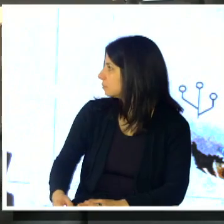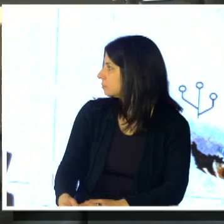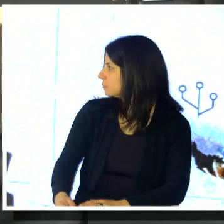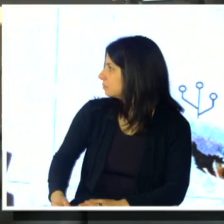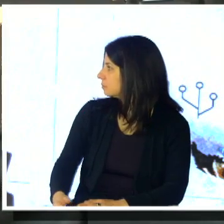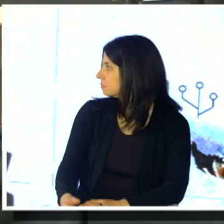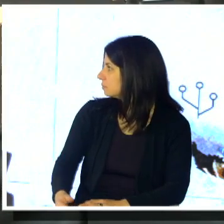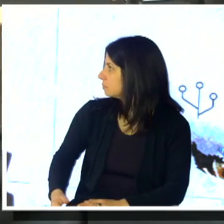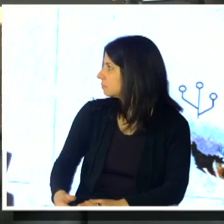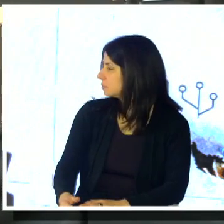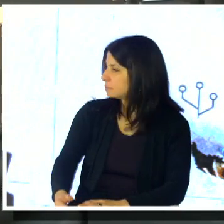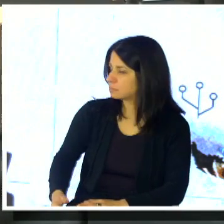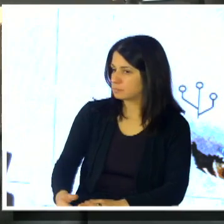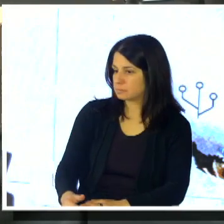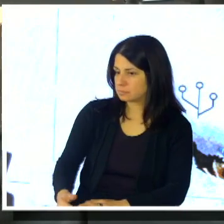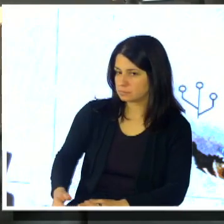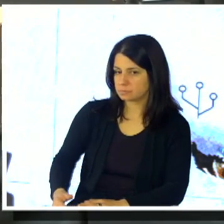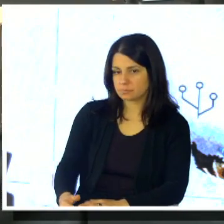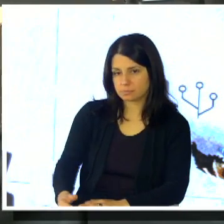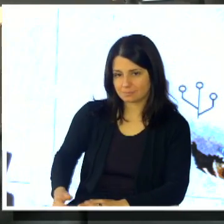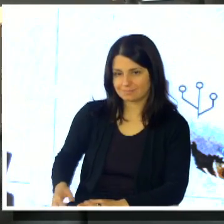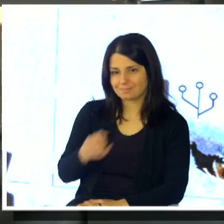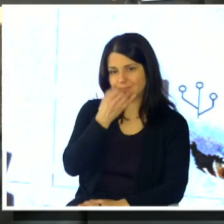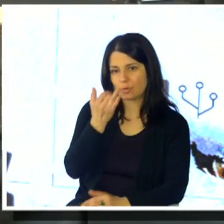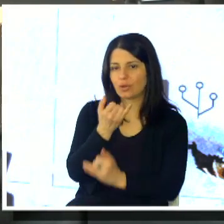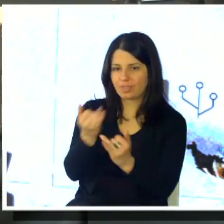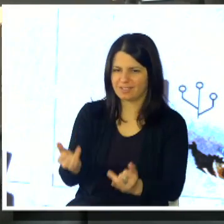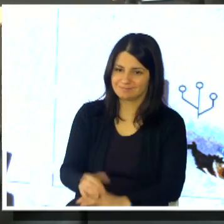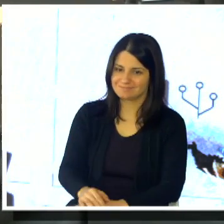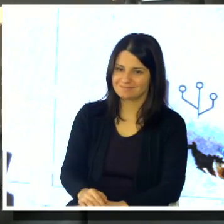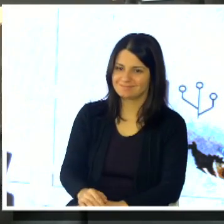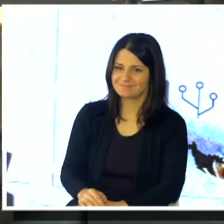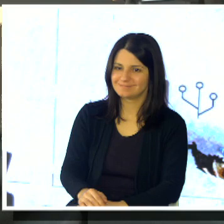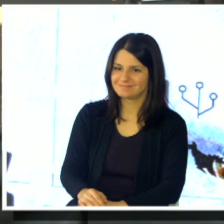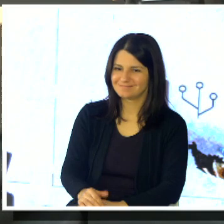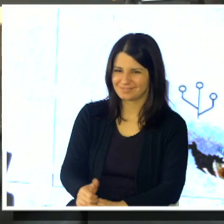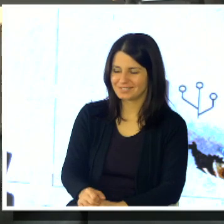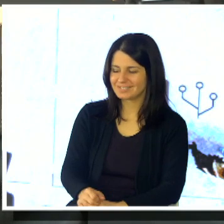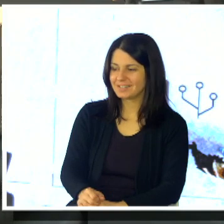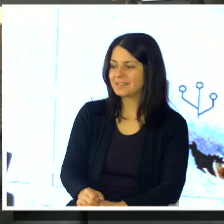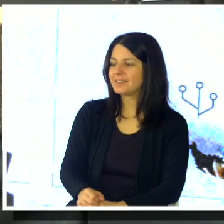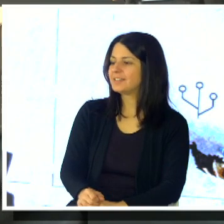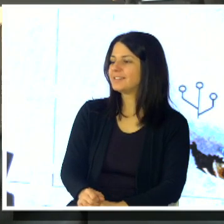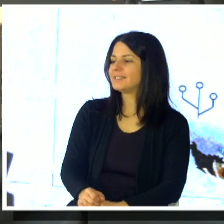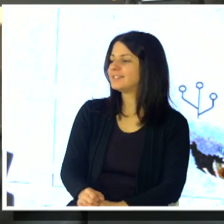Hola, buenos días. Gracias. Bien.